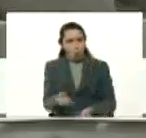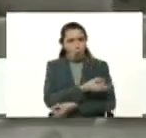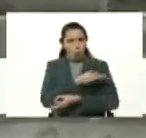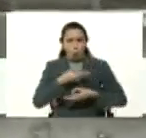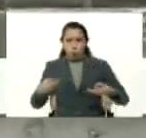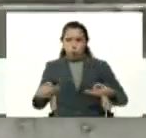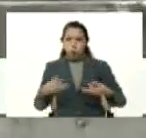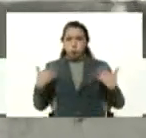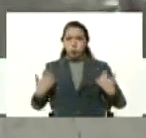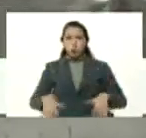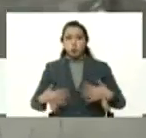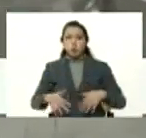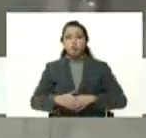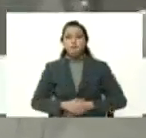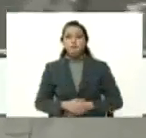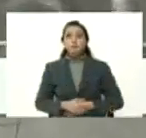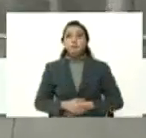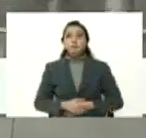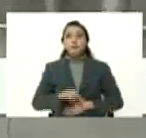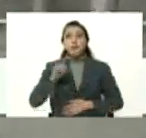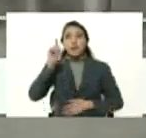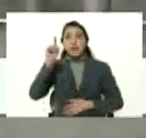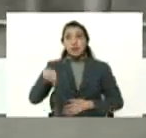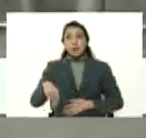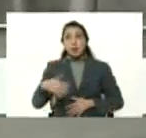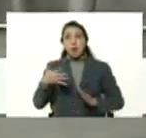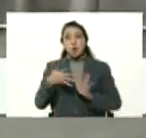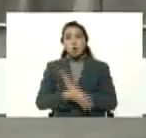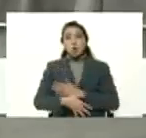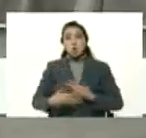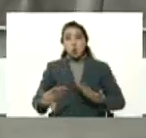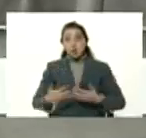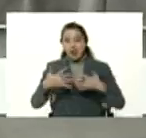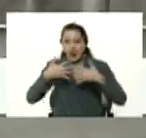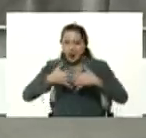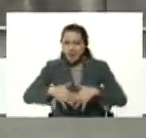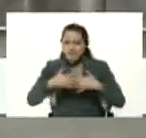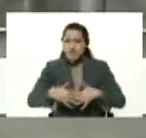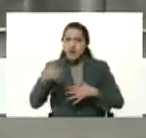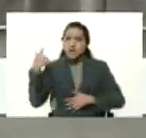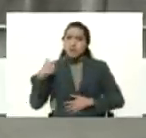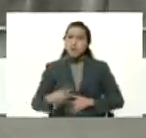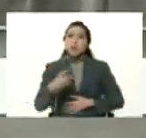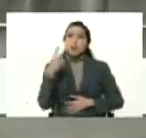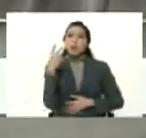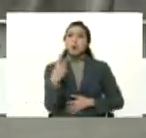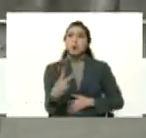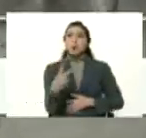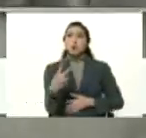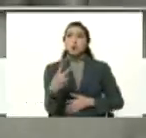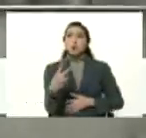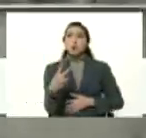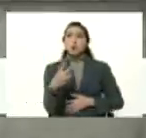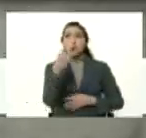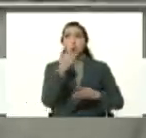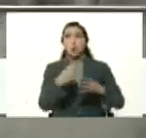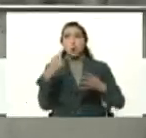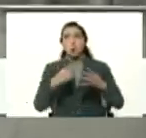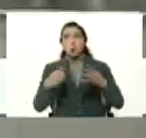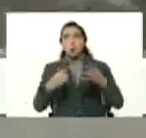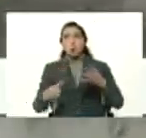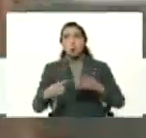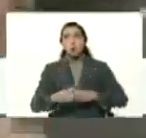mercado. Adicionalmente, en esta planta tenemos líneas de productos